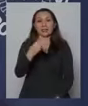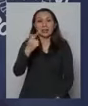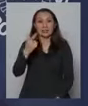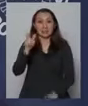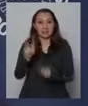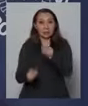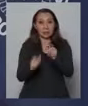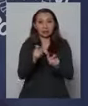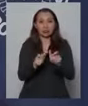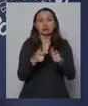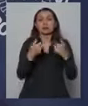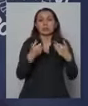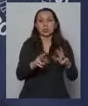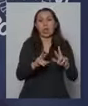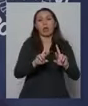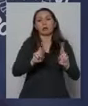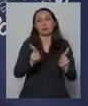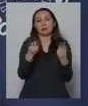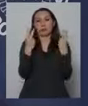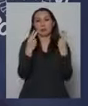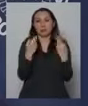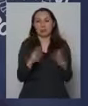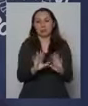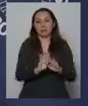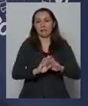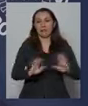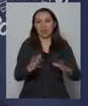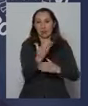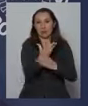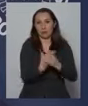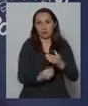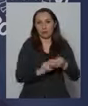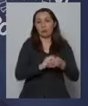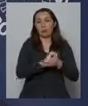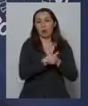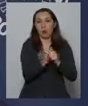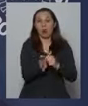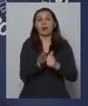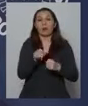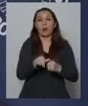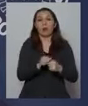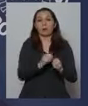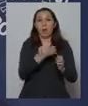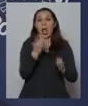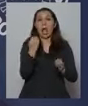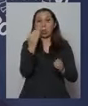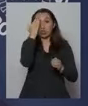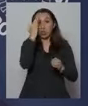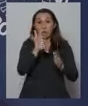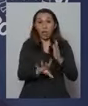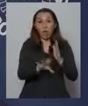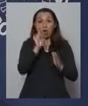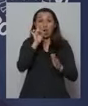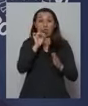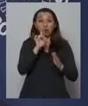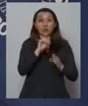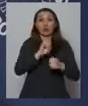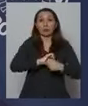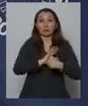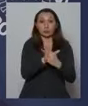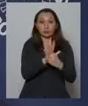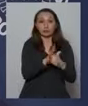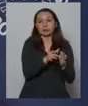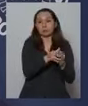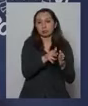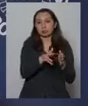2.937 personas se han recuperado, es decir, han pasado los 14 días desde su diagnóstico